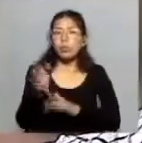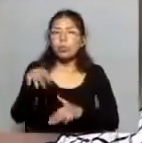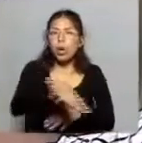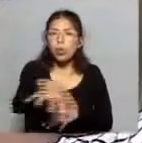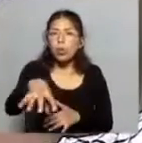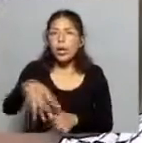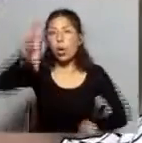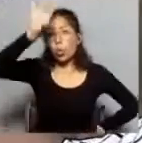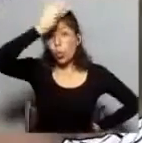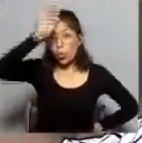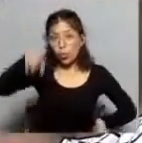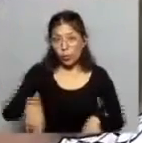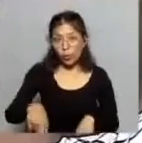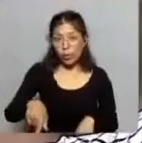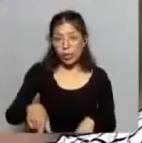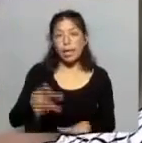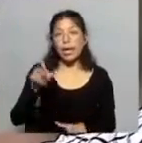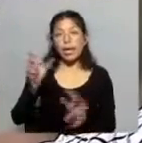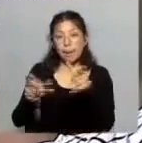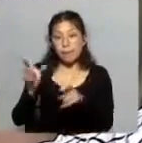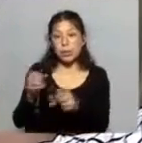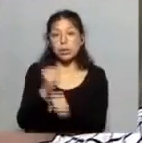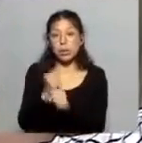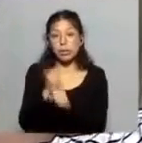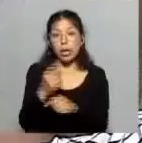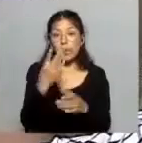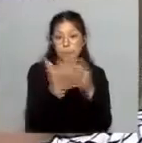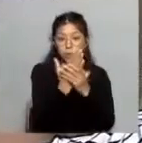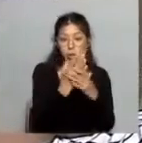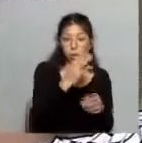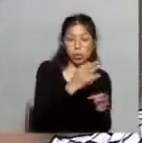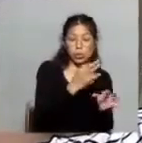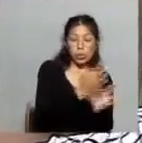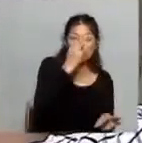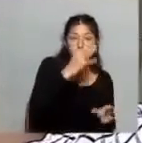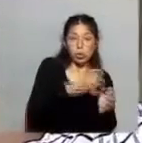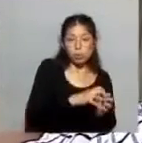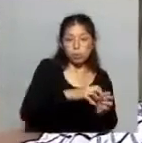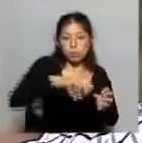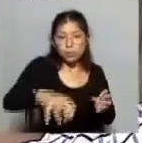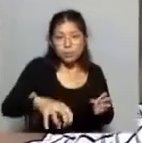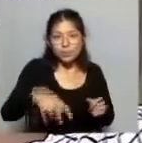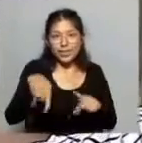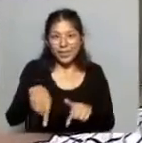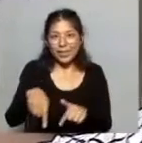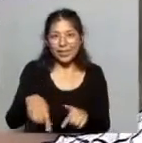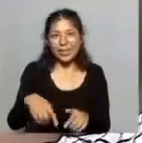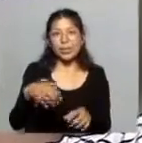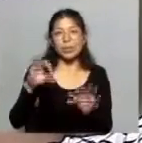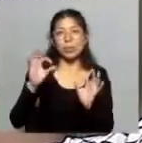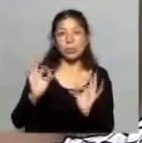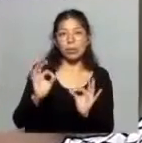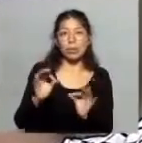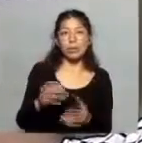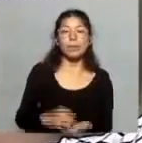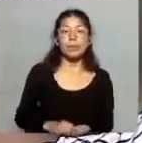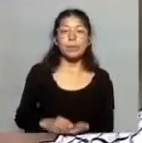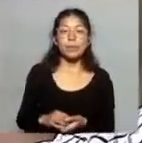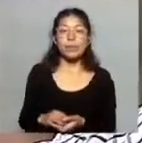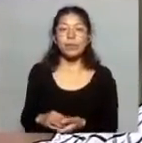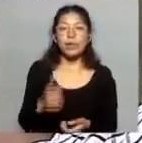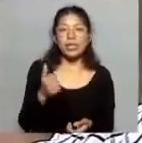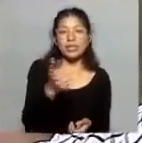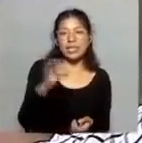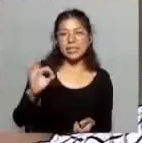ha movilizado el Ministerio para poder llevar a cabo esta esta acción Así que ahora serán entre 50 y